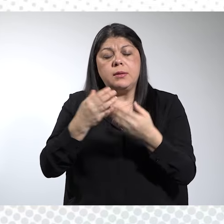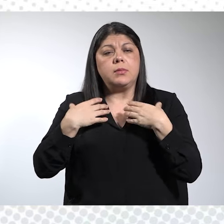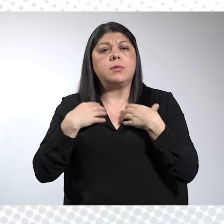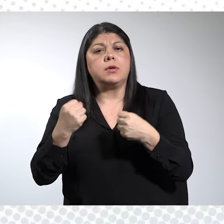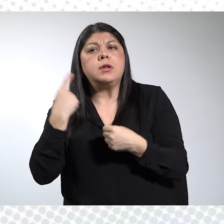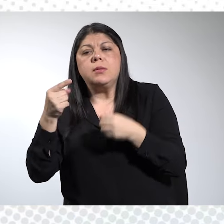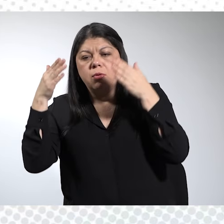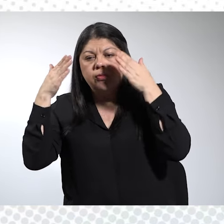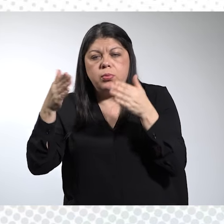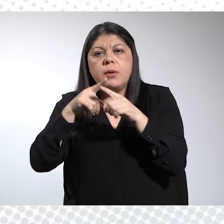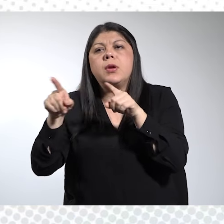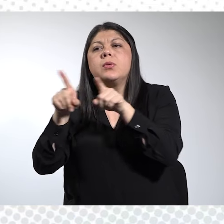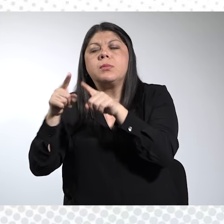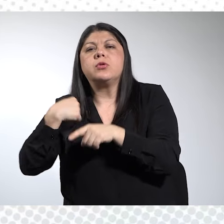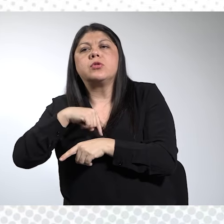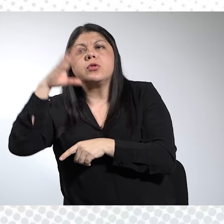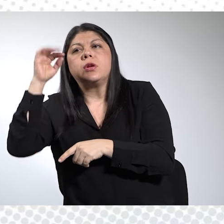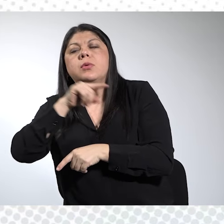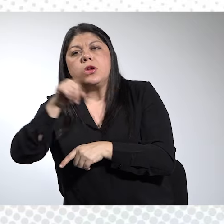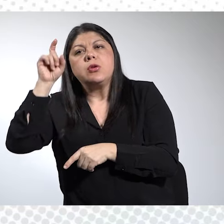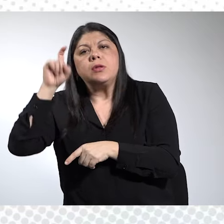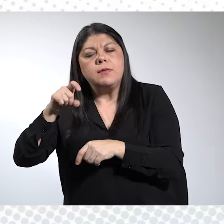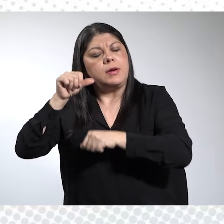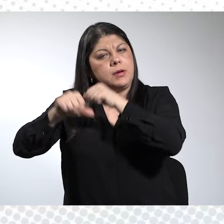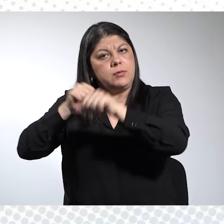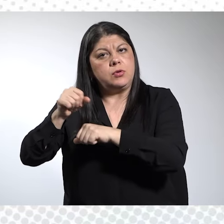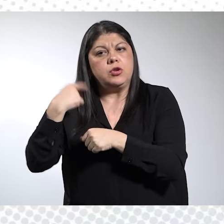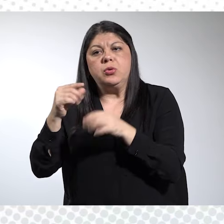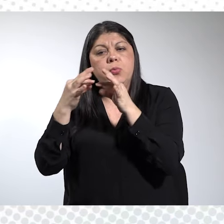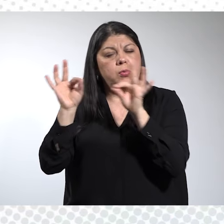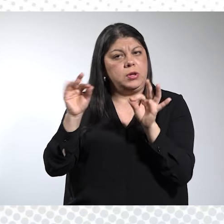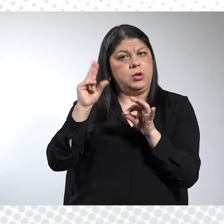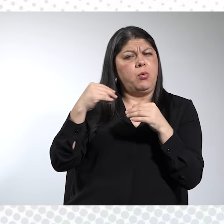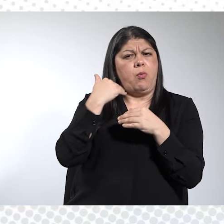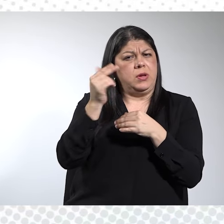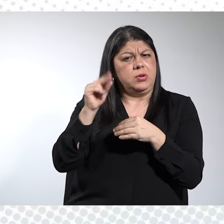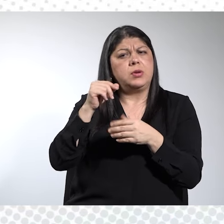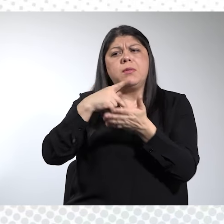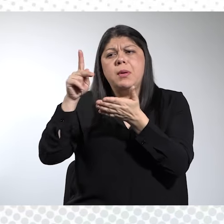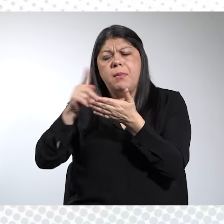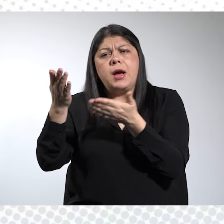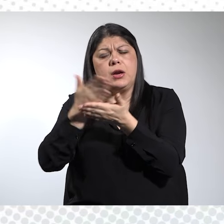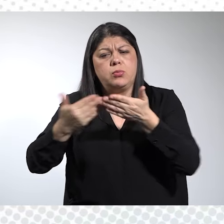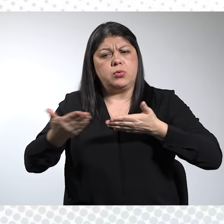servicio de salud esté para ellos, pero también creemos que ellos tienen que costarles. No debe ser de forma gratuita, tienen que pagar